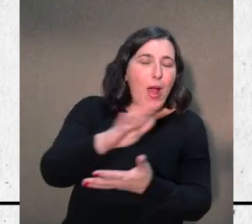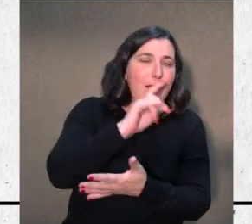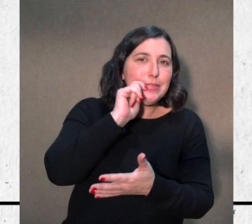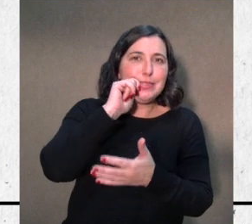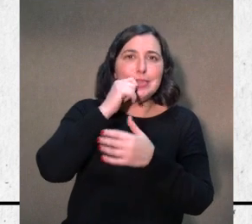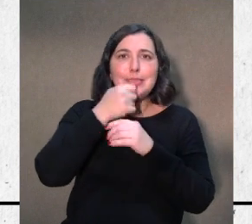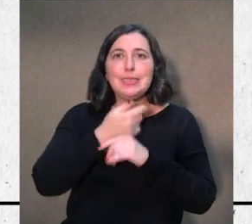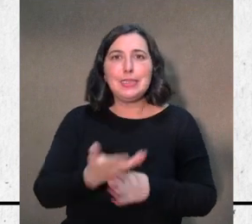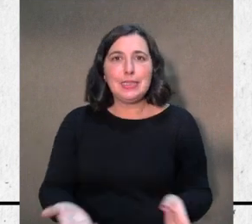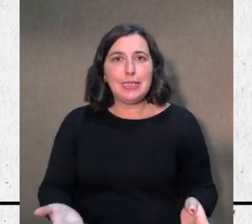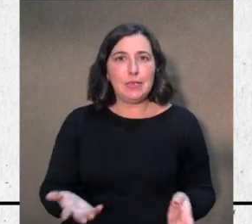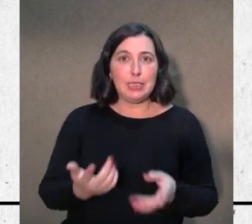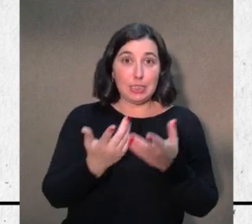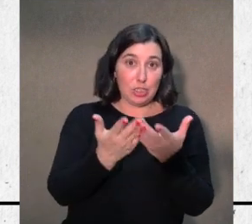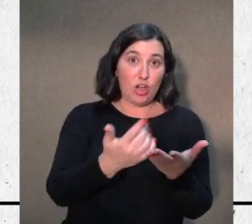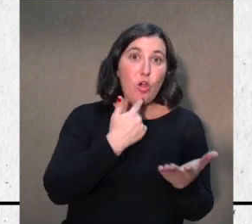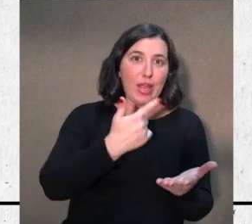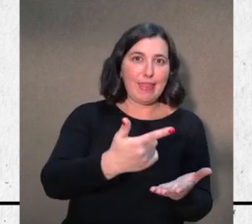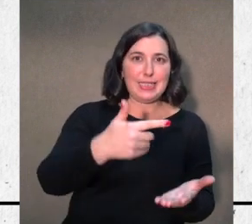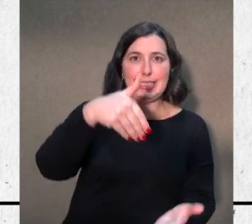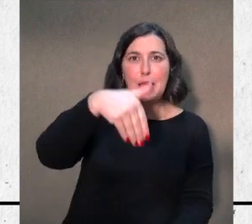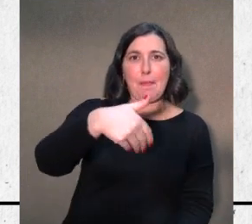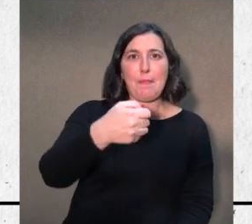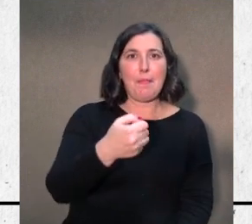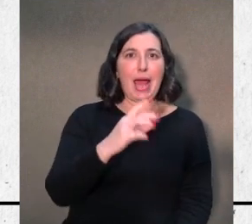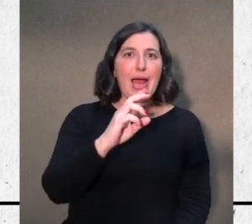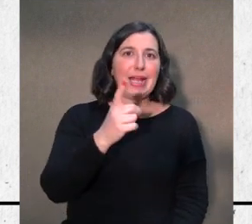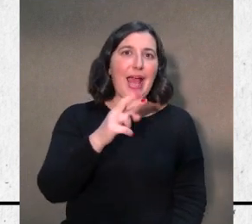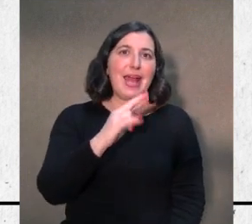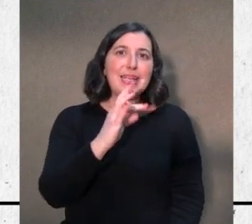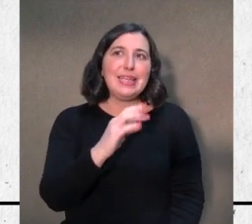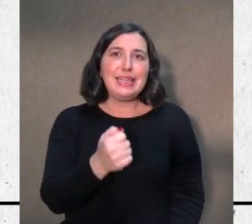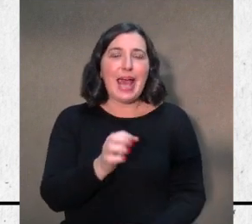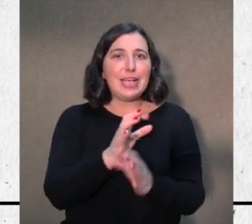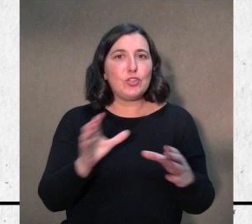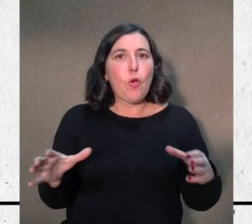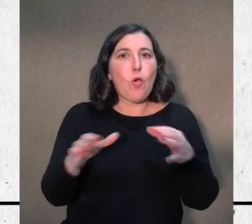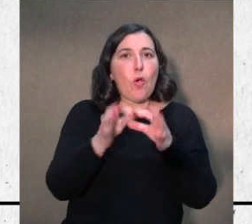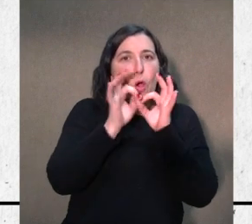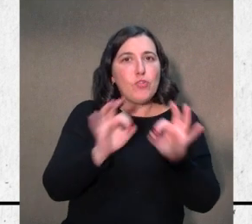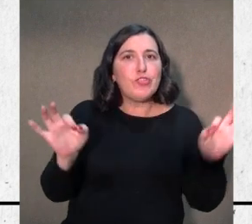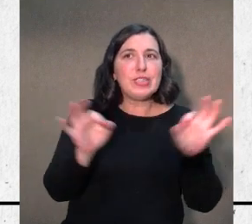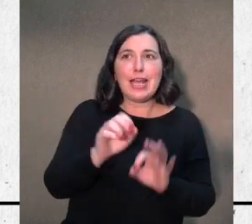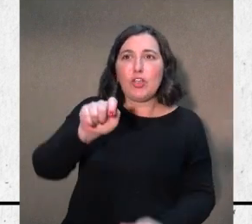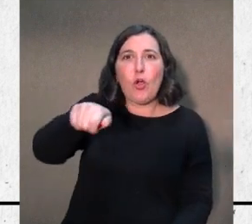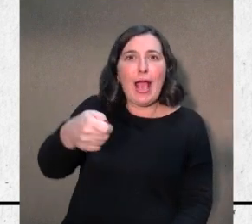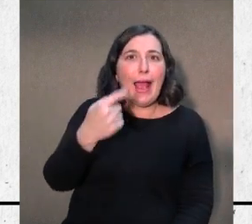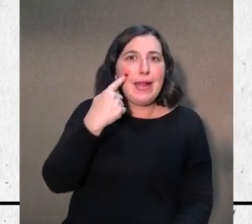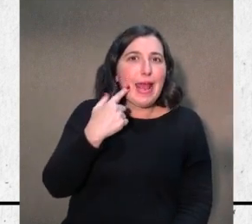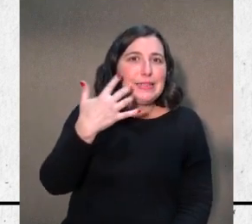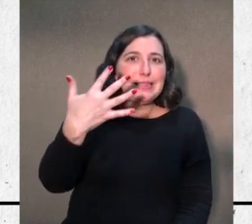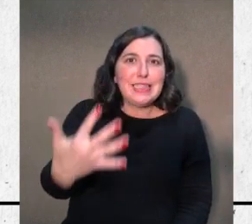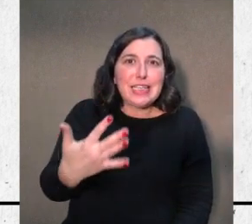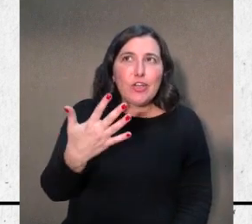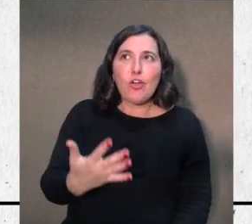de Canal 5, hacía eso, ¿no?, que llegáramos a toda la República, a cada rinconcito, cuando a veces es tan difícil llevar una